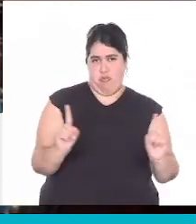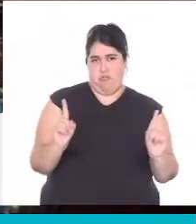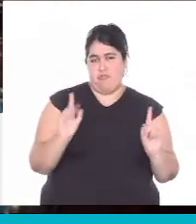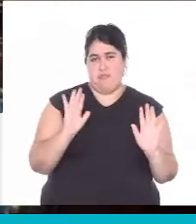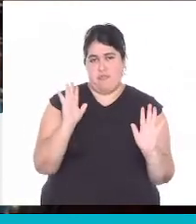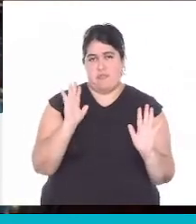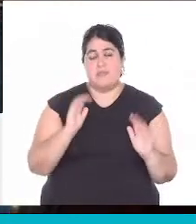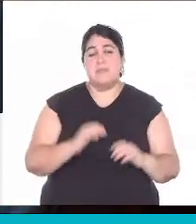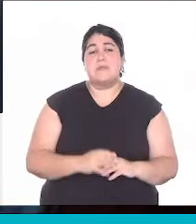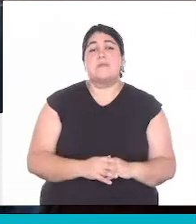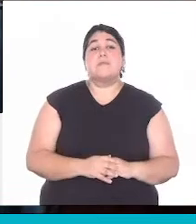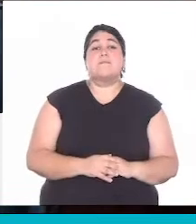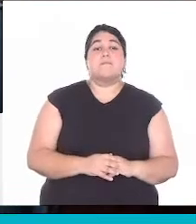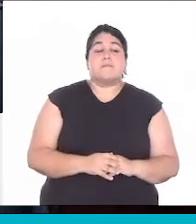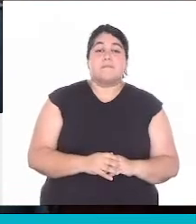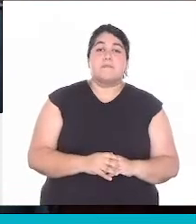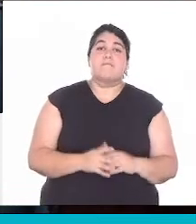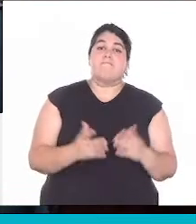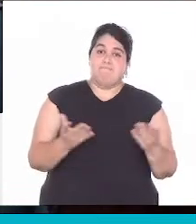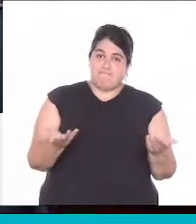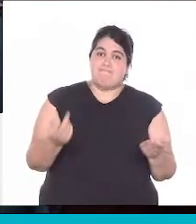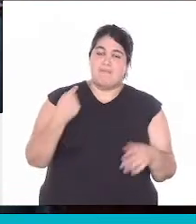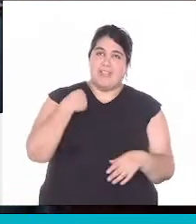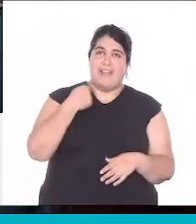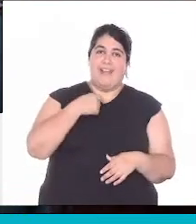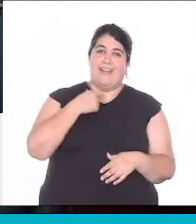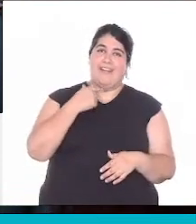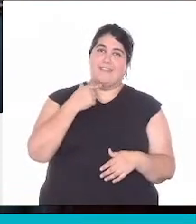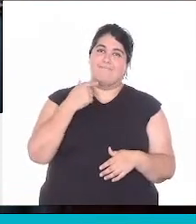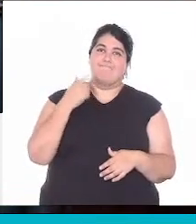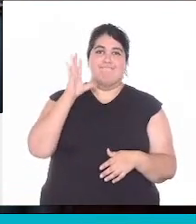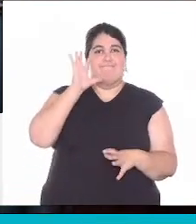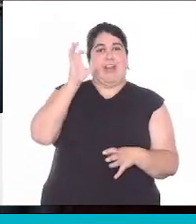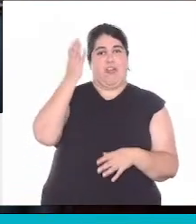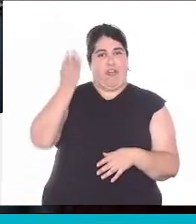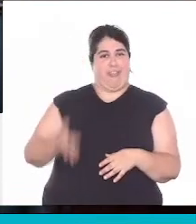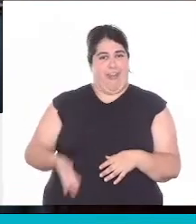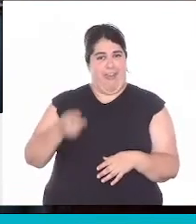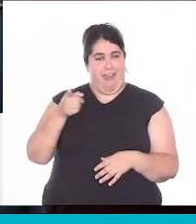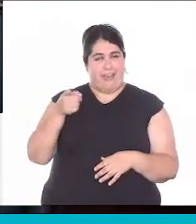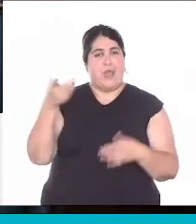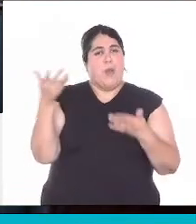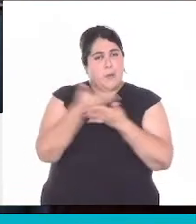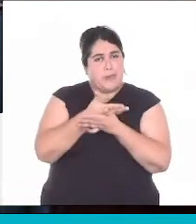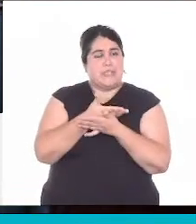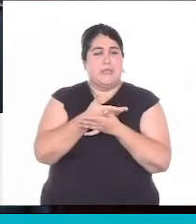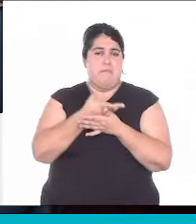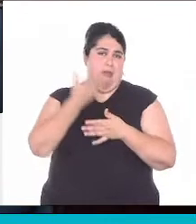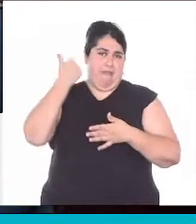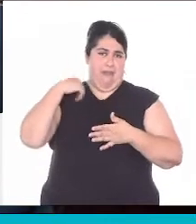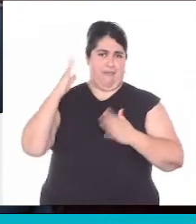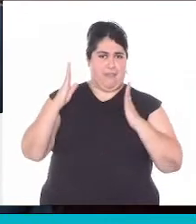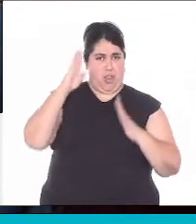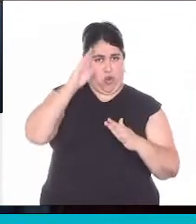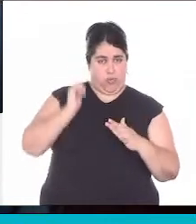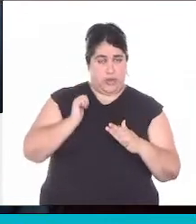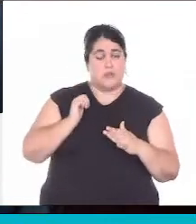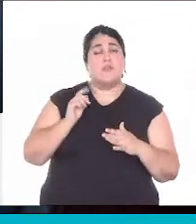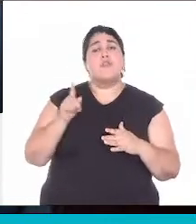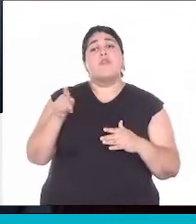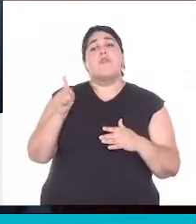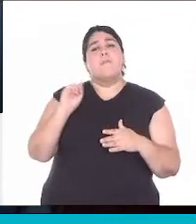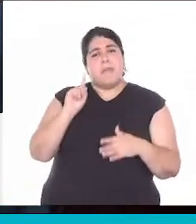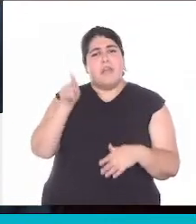de todas maneras, creo que lo destacable de Adriana no es solamente haber sido víctima del terrorismo de Estado, sino su valentía, ¿no? Fue